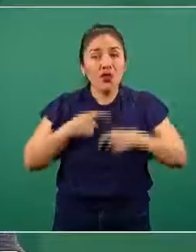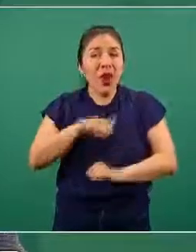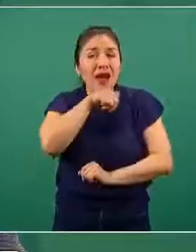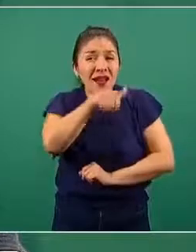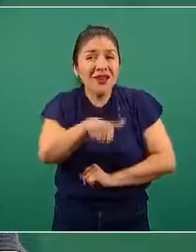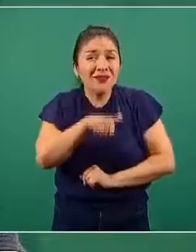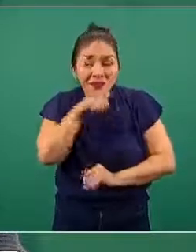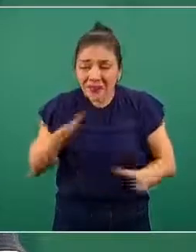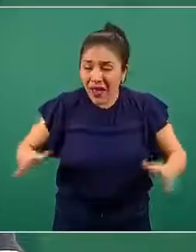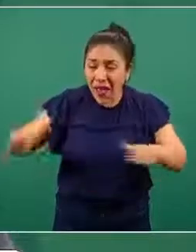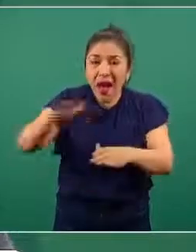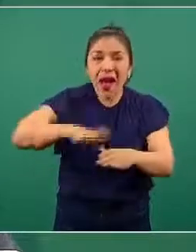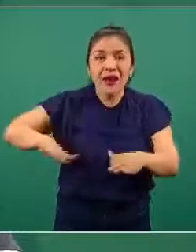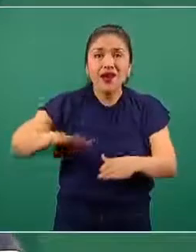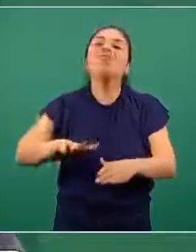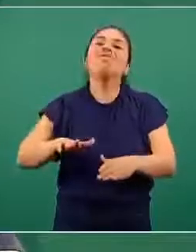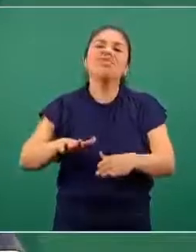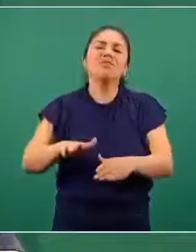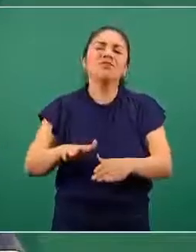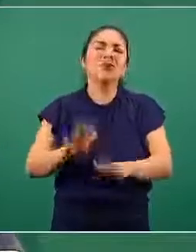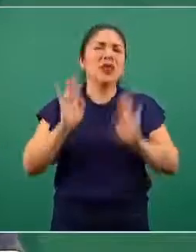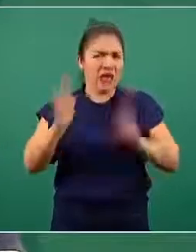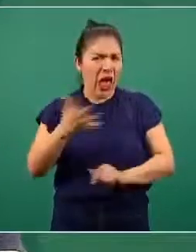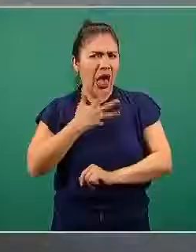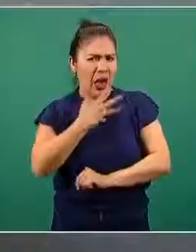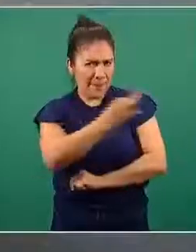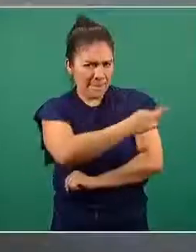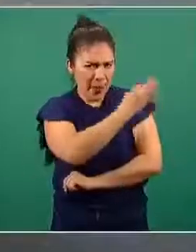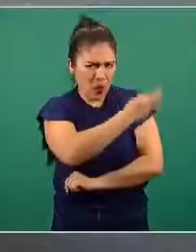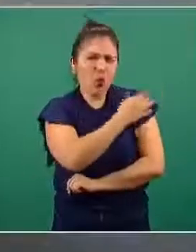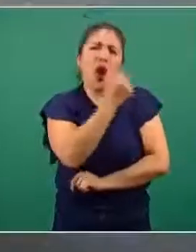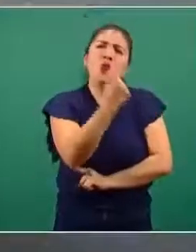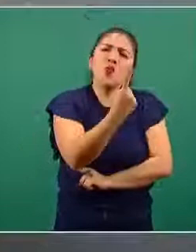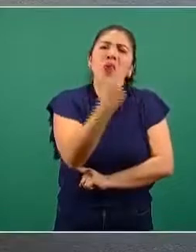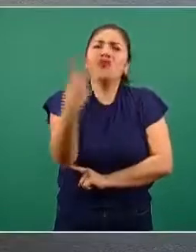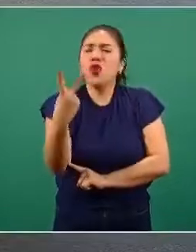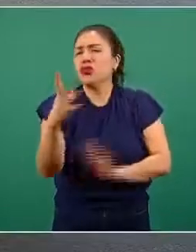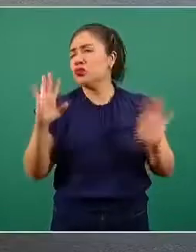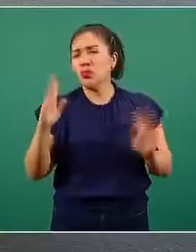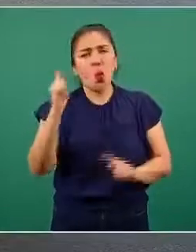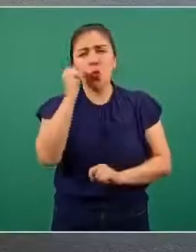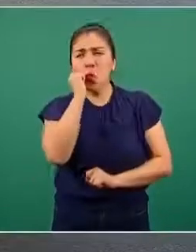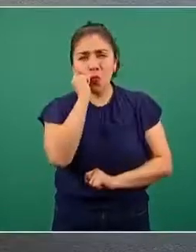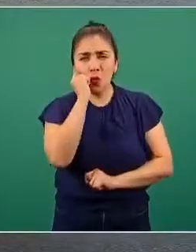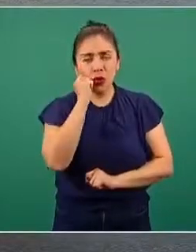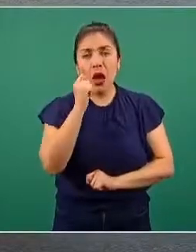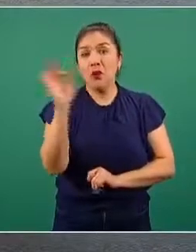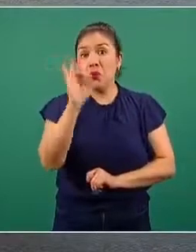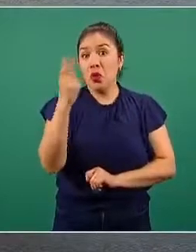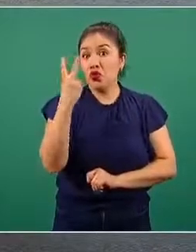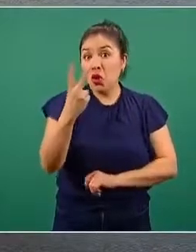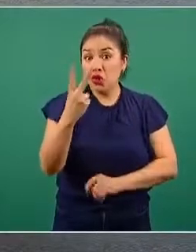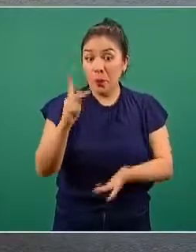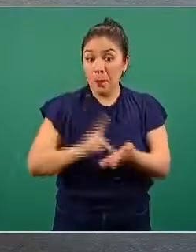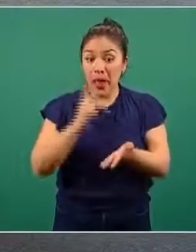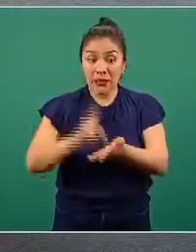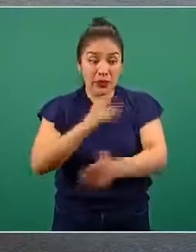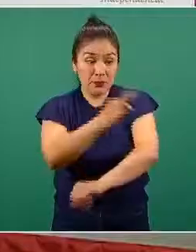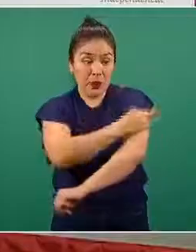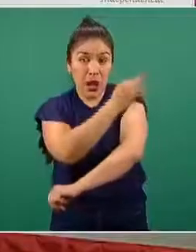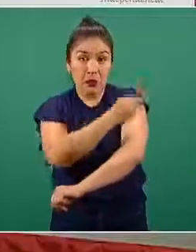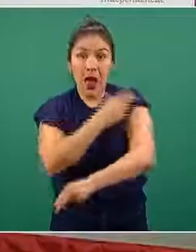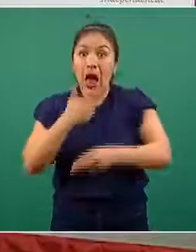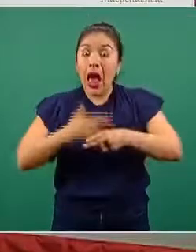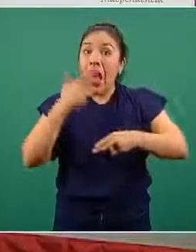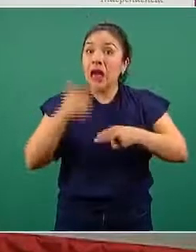mayores, dependiendo de la vacunación que tenga, si es 1 o 2 dosis, en este caso de las 2 dosis, hasta que alcancen